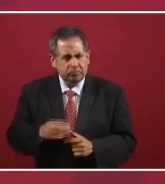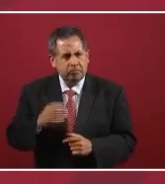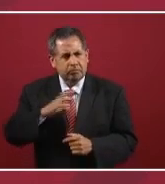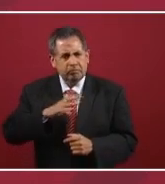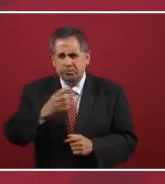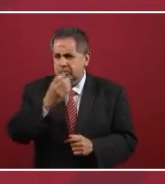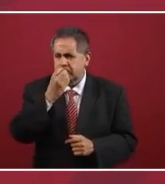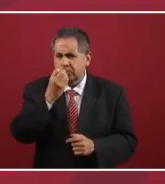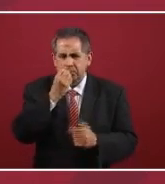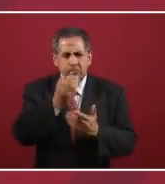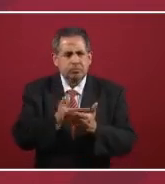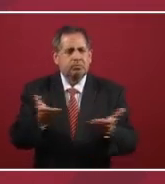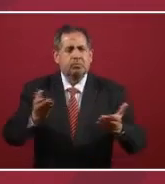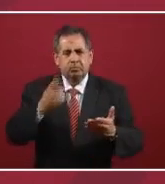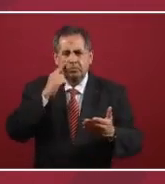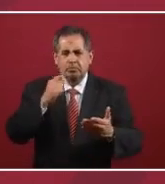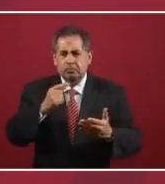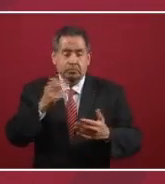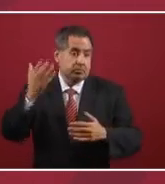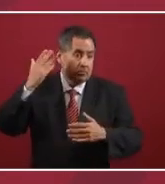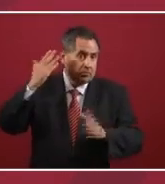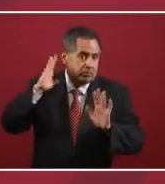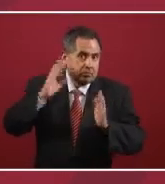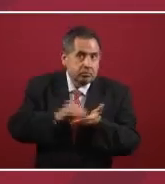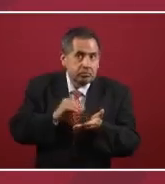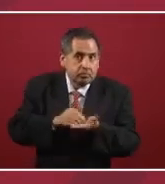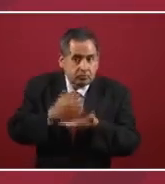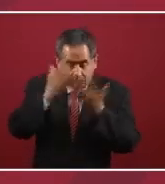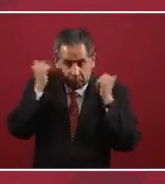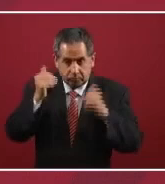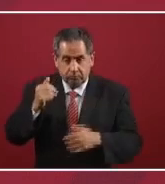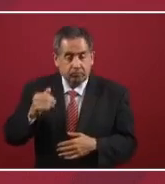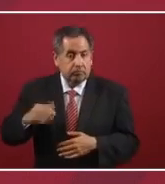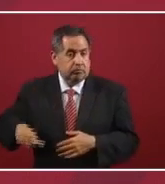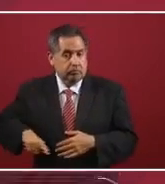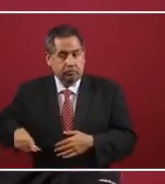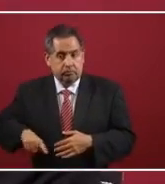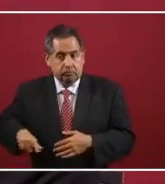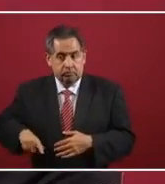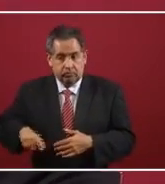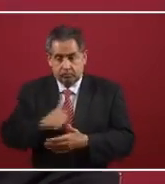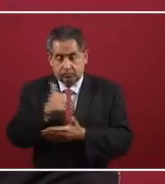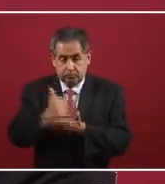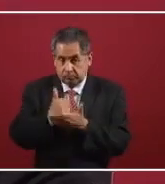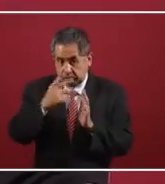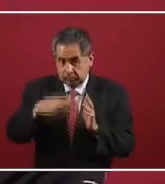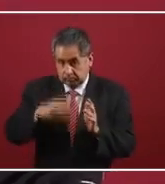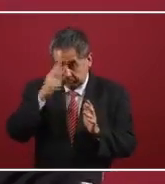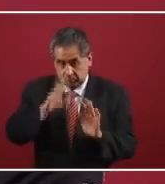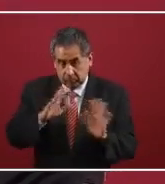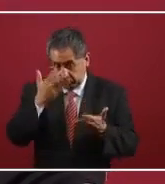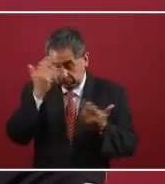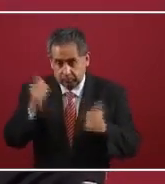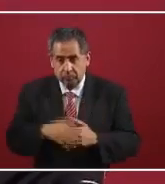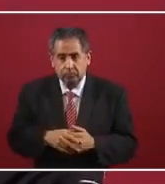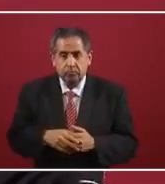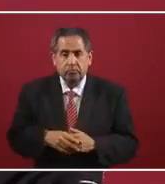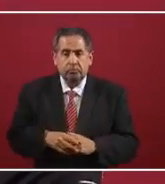comedores, o se tenían, no sé, es el gobierno de la ciudad. Y en el caso